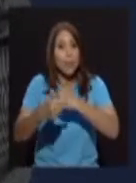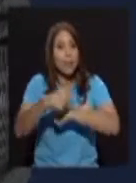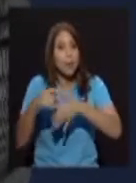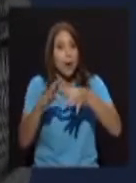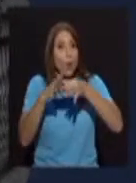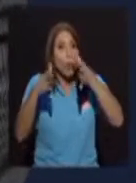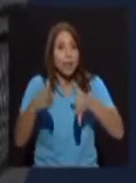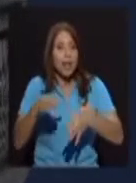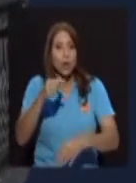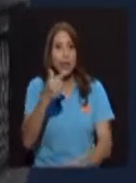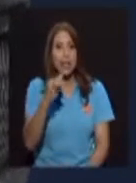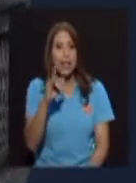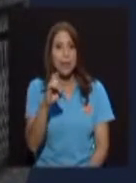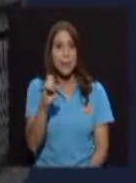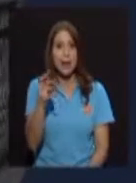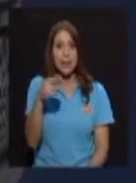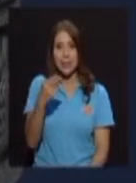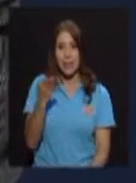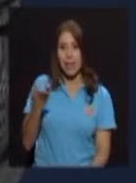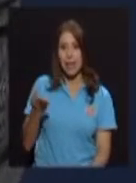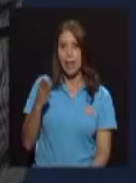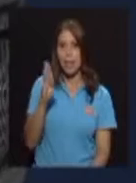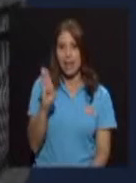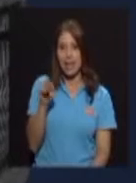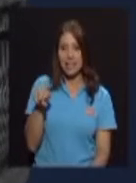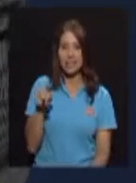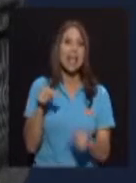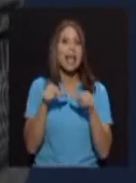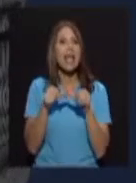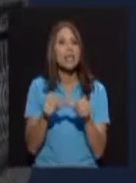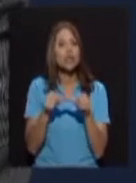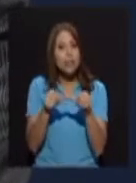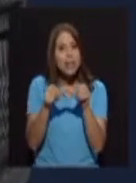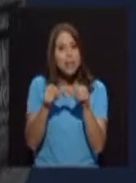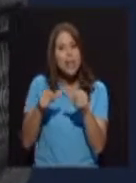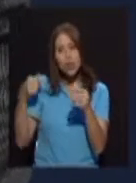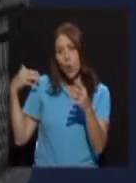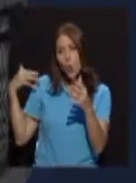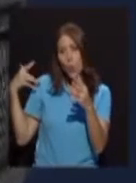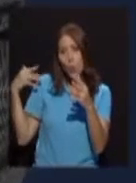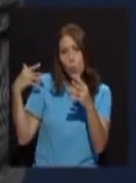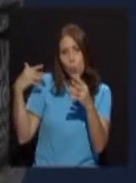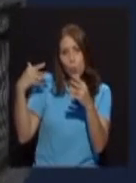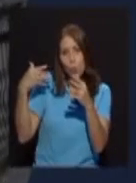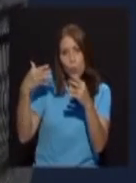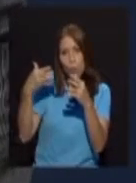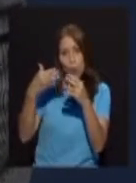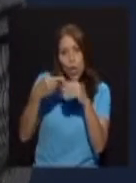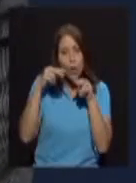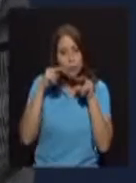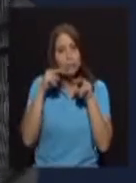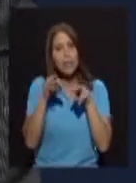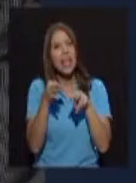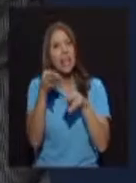por Gilbert Brenes, es precisamente un seguimiento longitudinal de la población adulta mayor, lo que